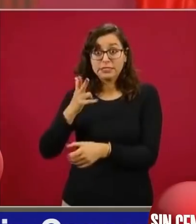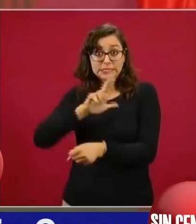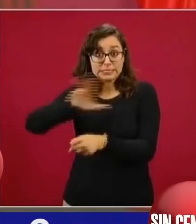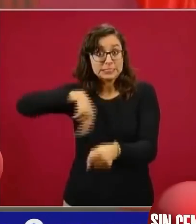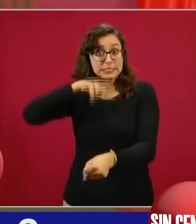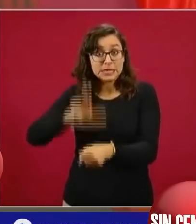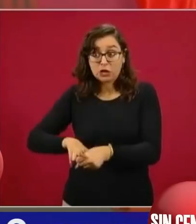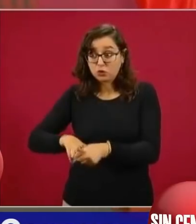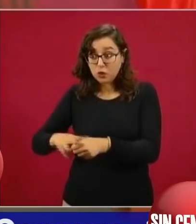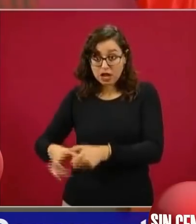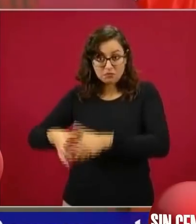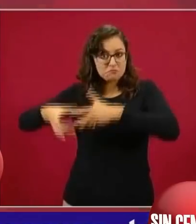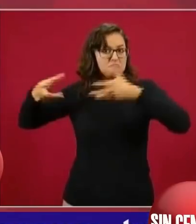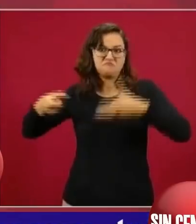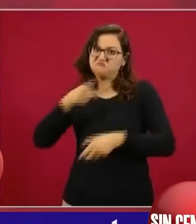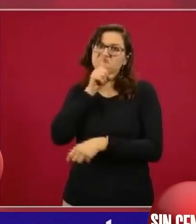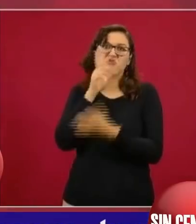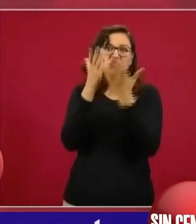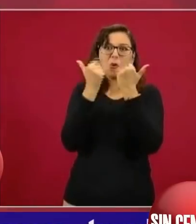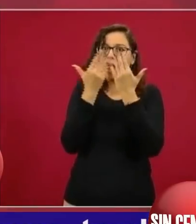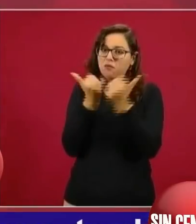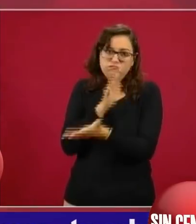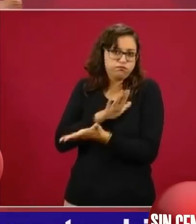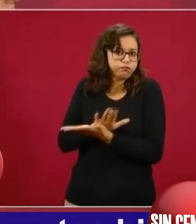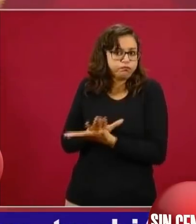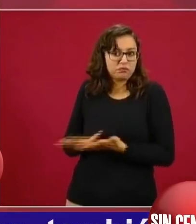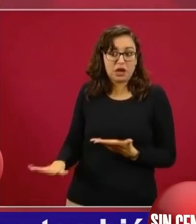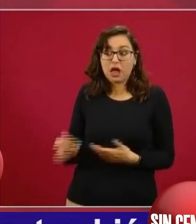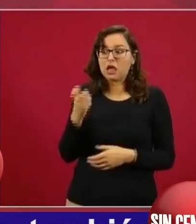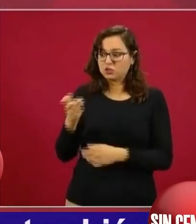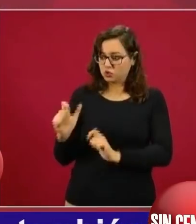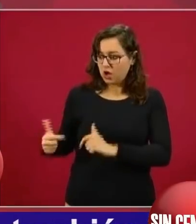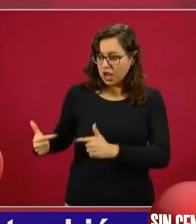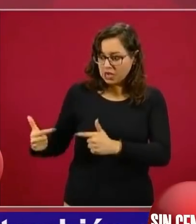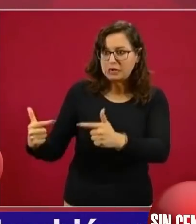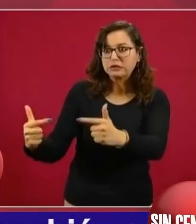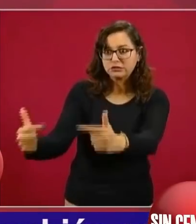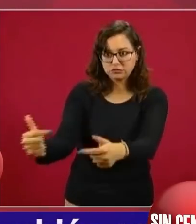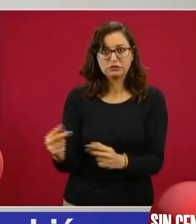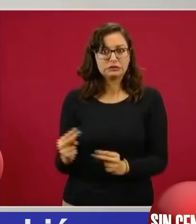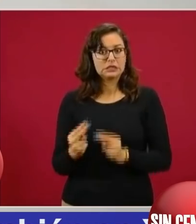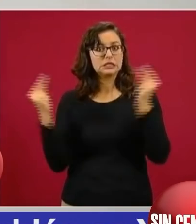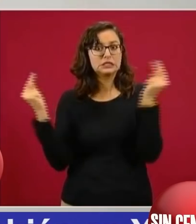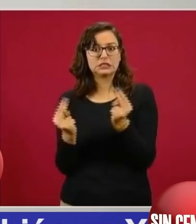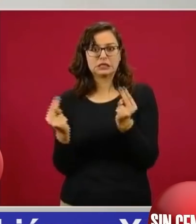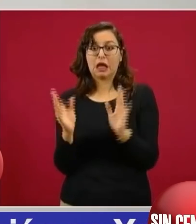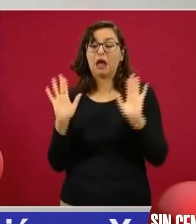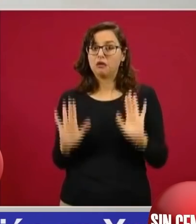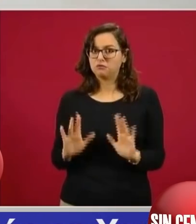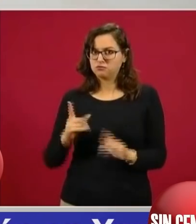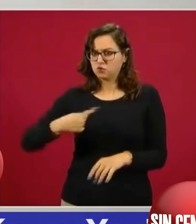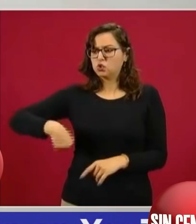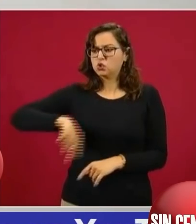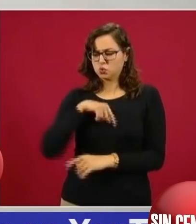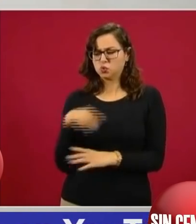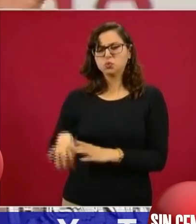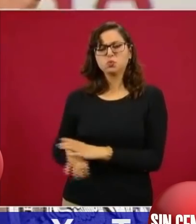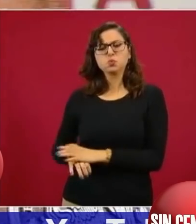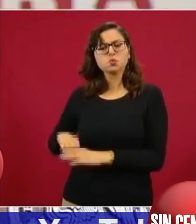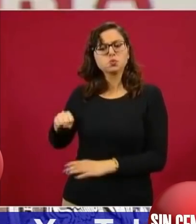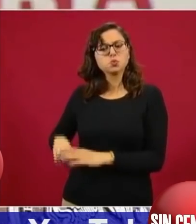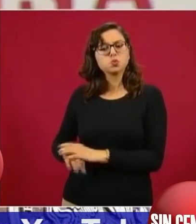también a las nuevas generaciones. Entonces vamos a extraer solo lo que se requiera para el